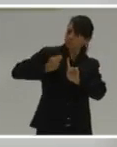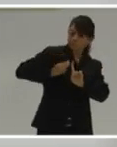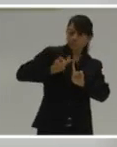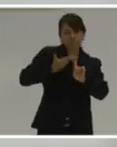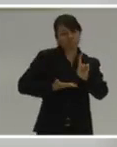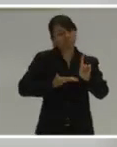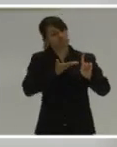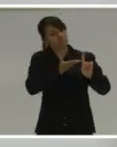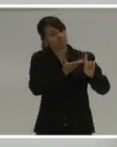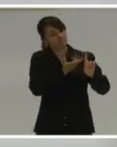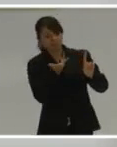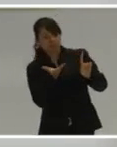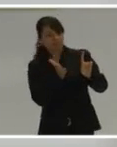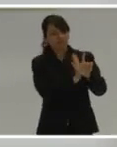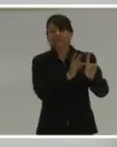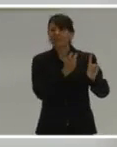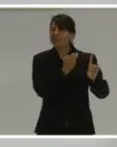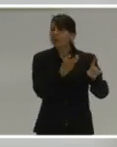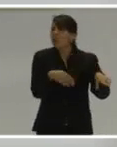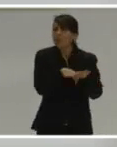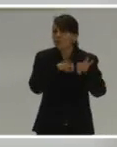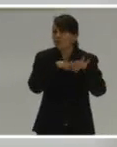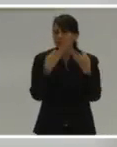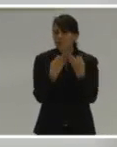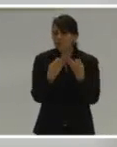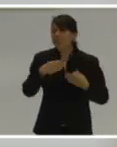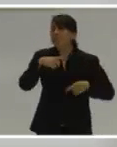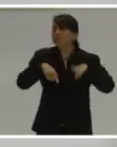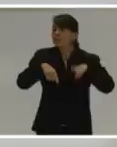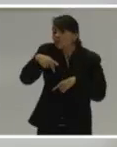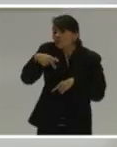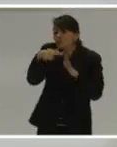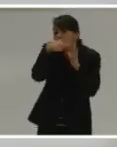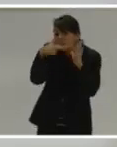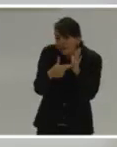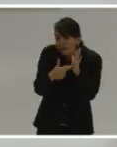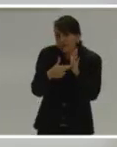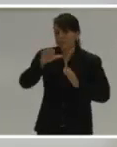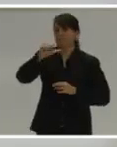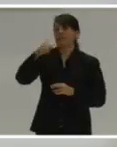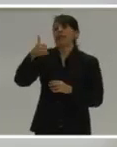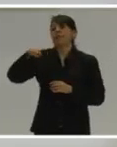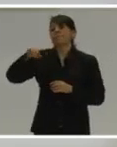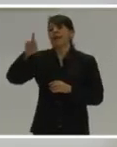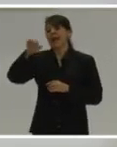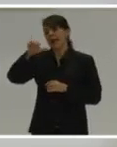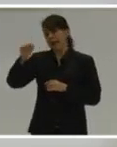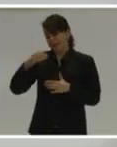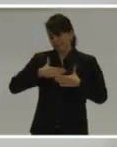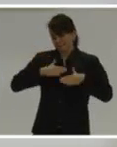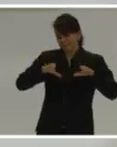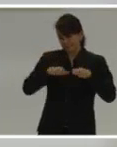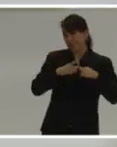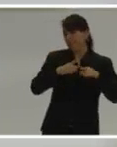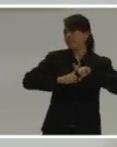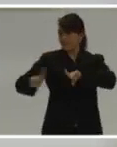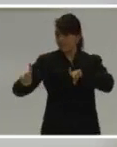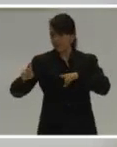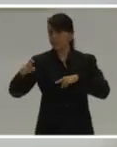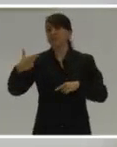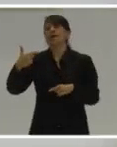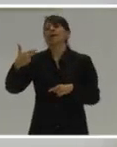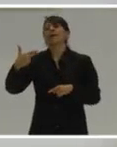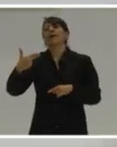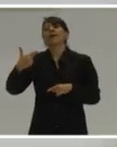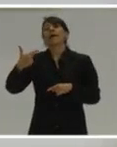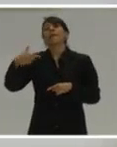y procedimientos propios. Y obviamente los aymaras somos diferentes a los quechuas. Los quechuas y